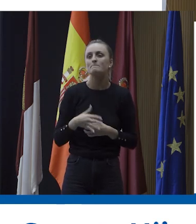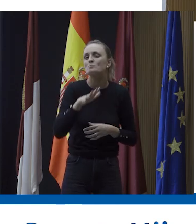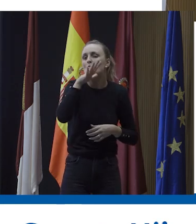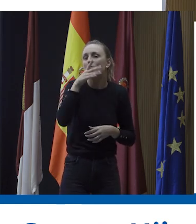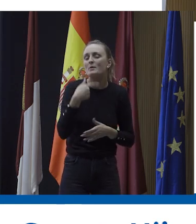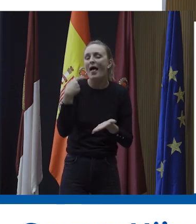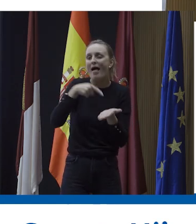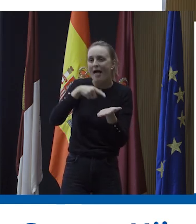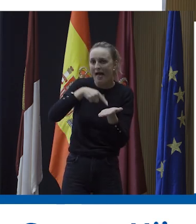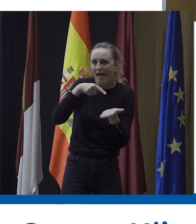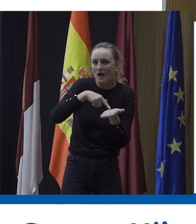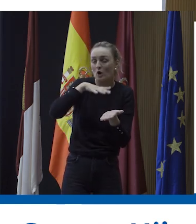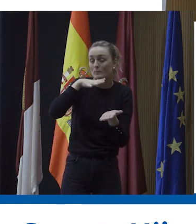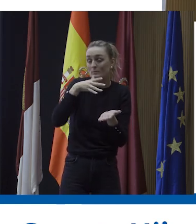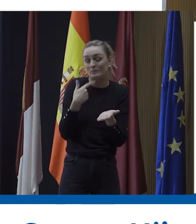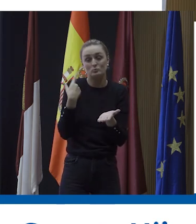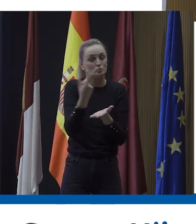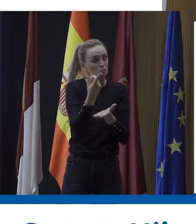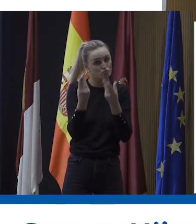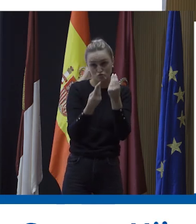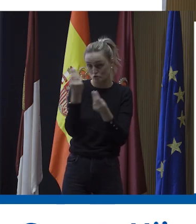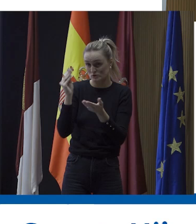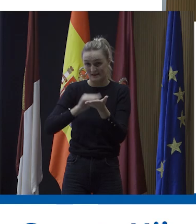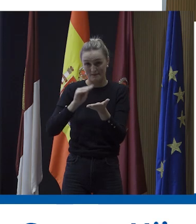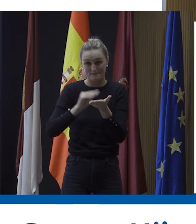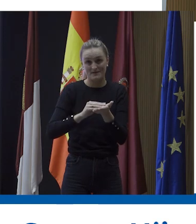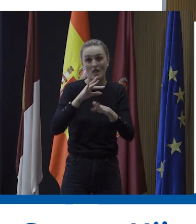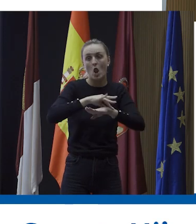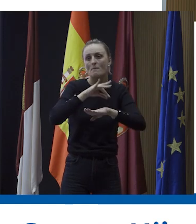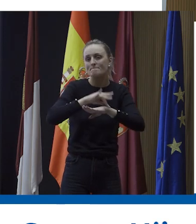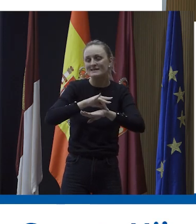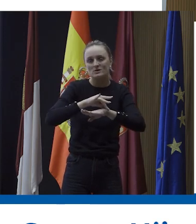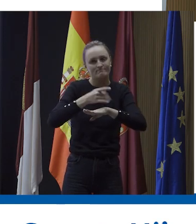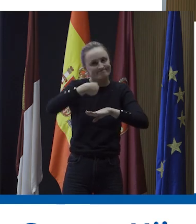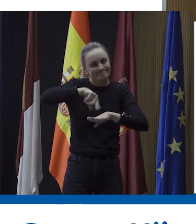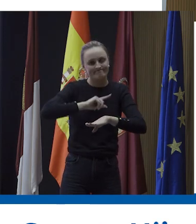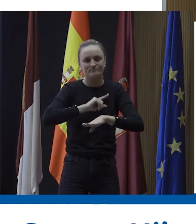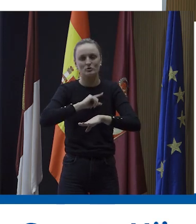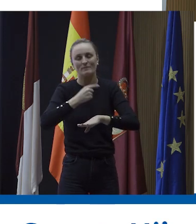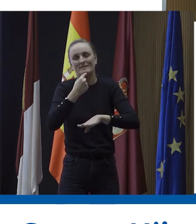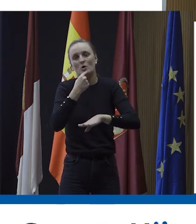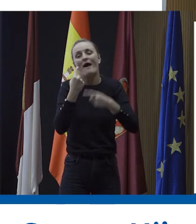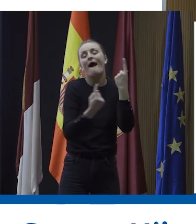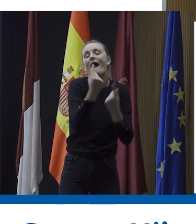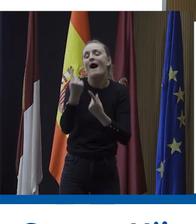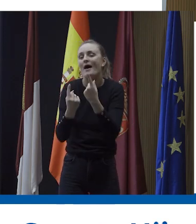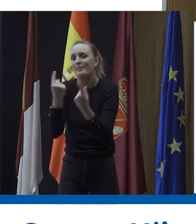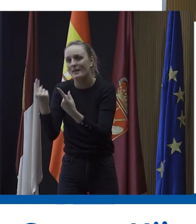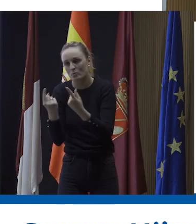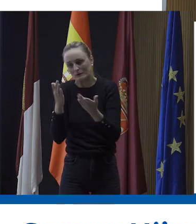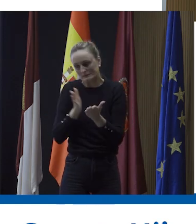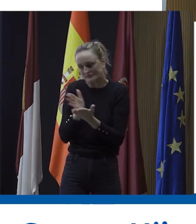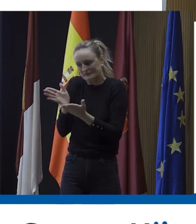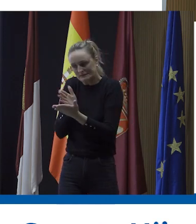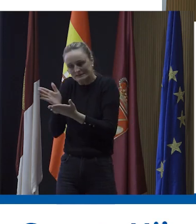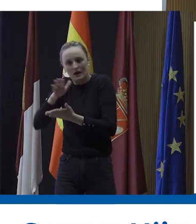presión intraabdominal? Porque muchas veces los médicos tenemos el defecto que cada uno vamos un poco a nuestra parcela, ¿no? Cada